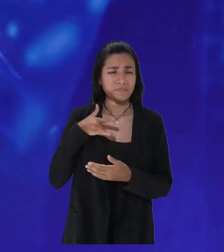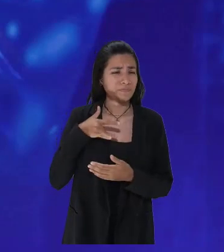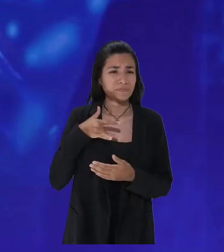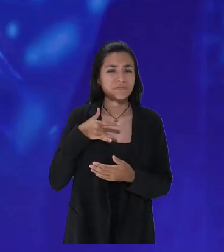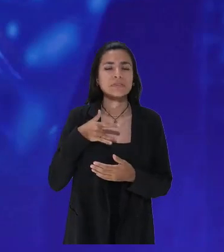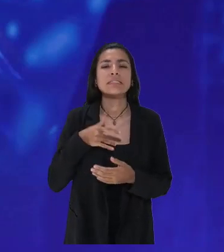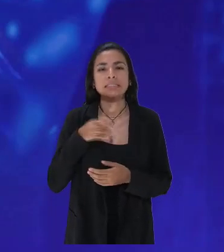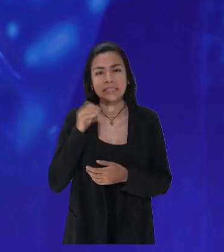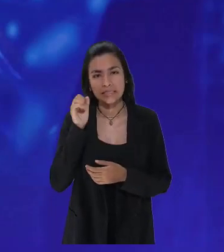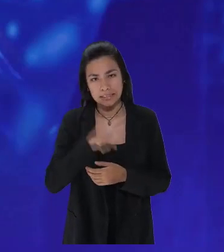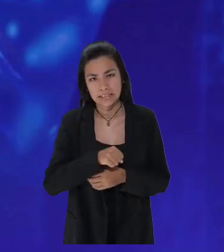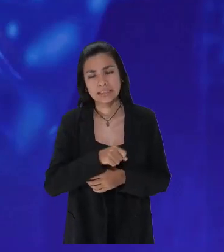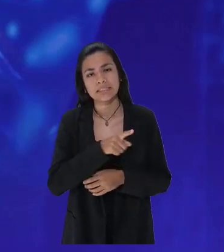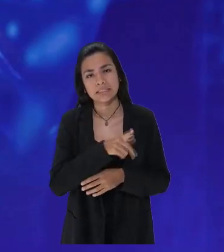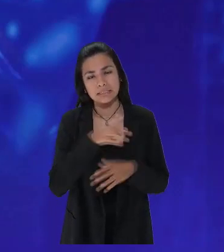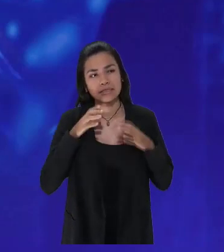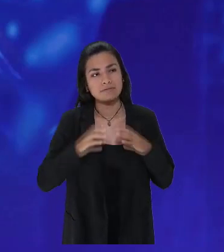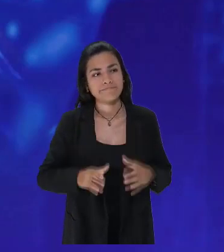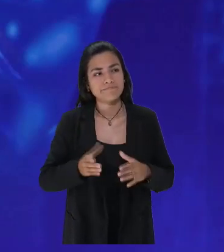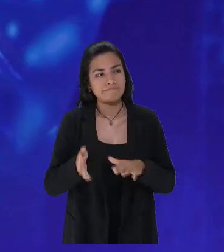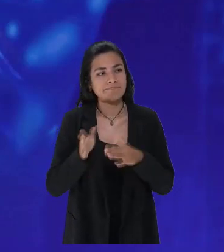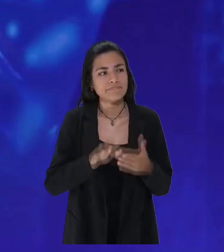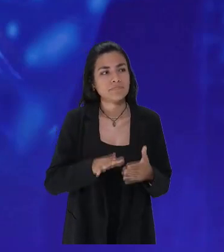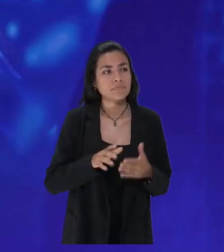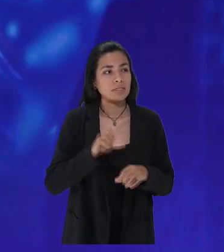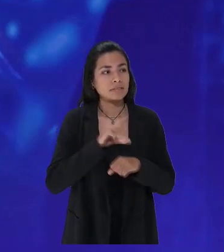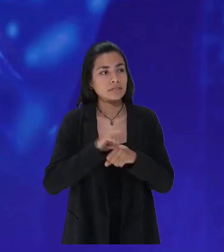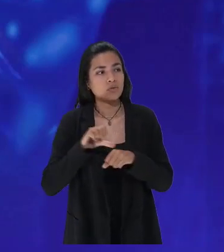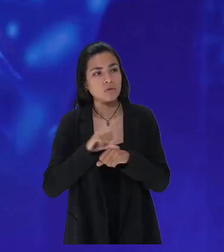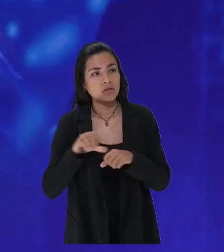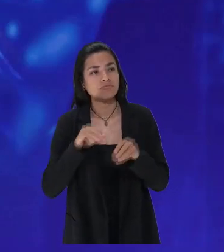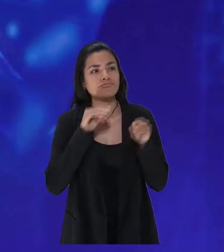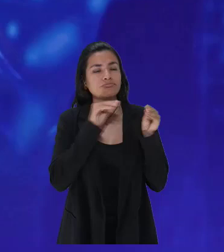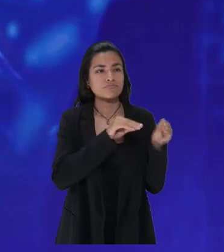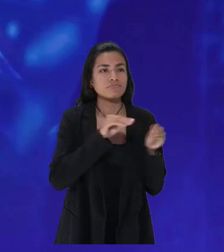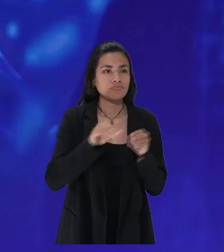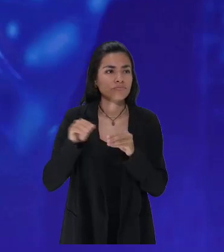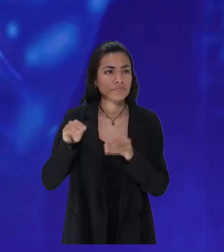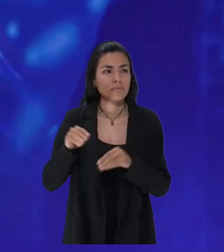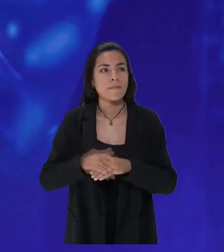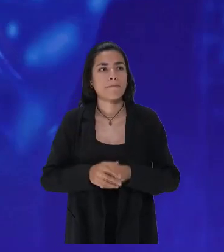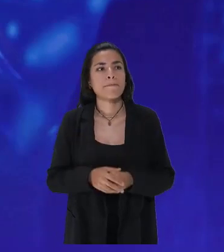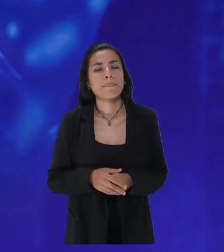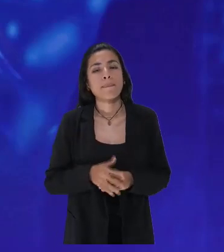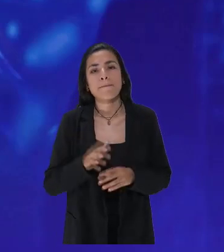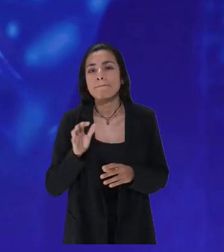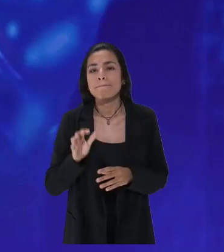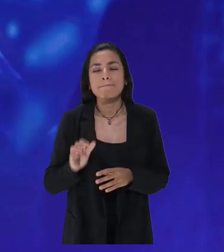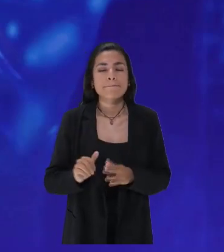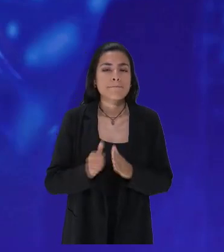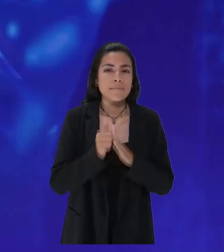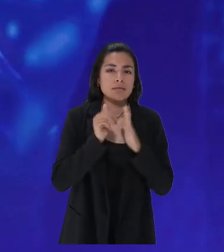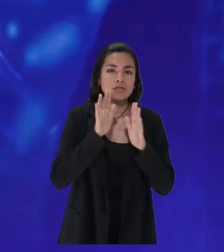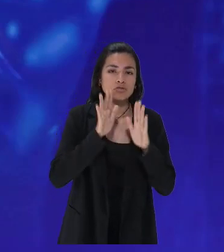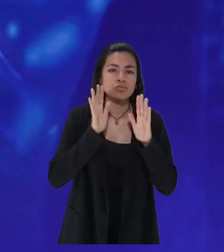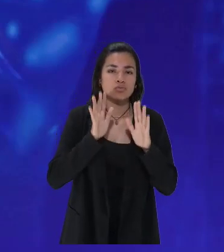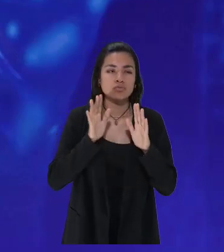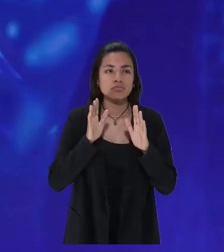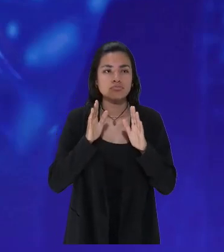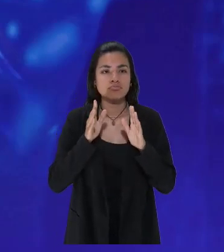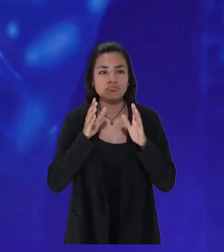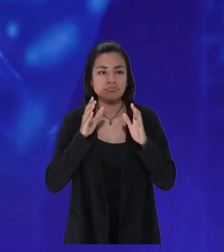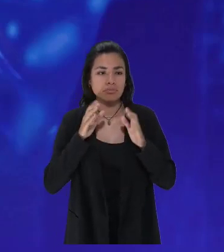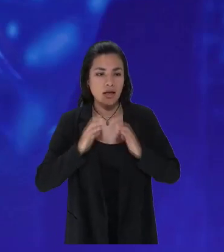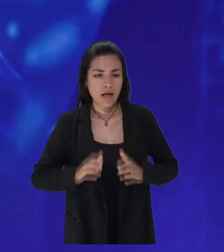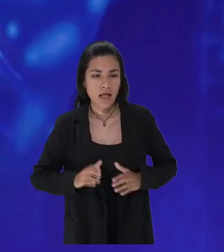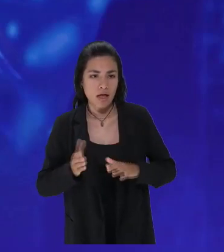son cadáveres en donde pues, los cirujanos tienen que entrenarse y tiene que haber algo donde se tiene que entrenar. Y es preferible entrenarme en un cadáver que irme a entrenar en